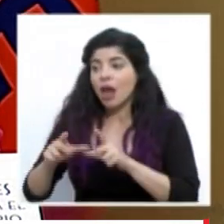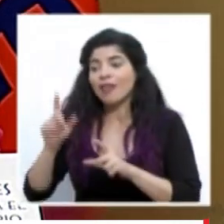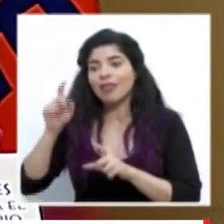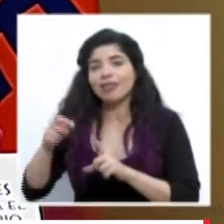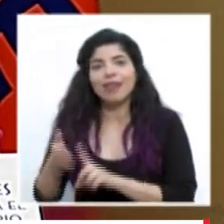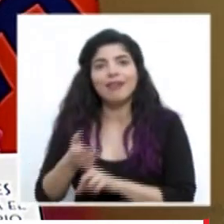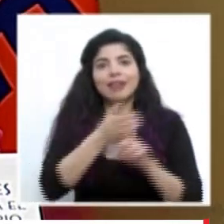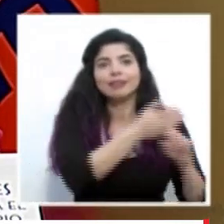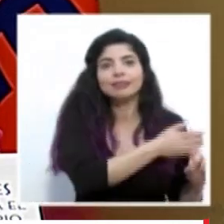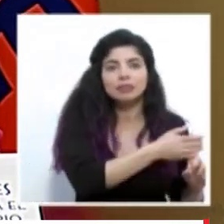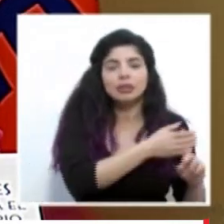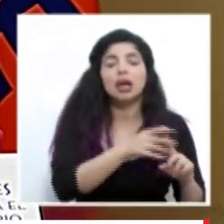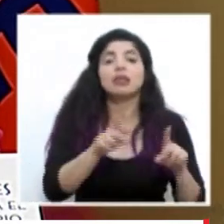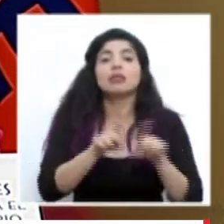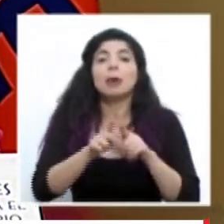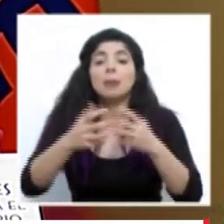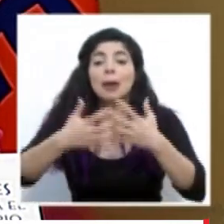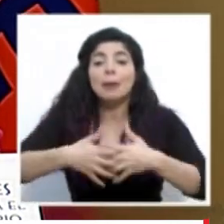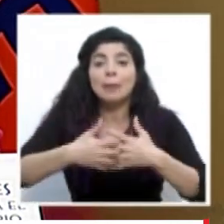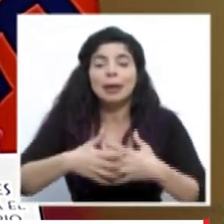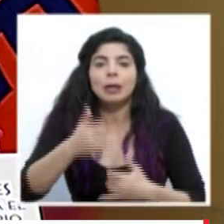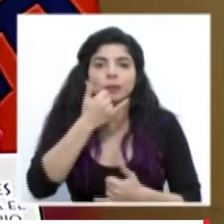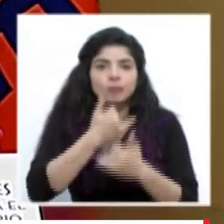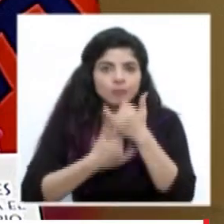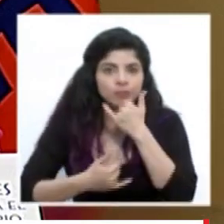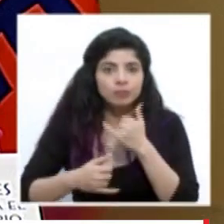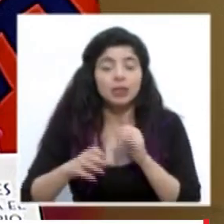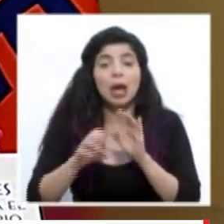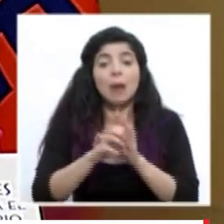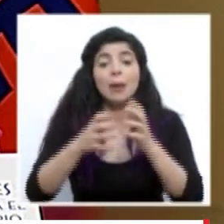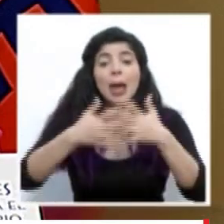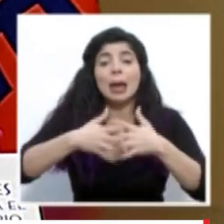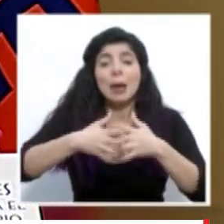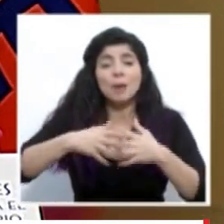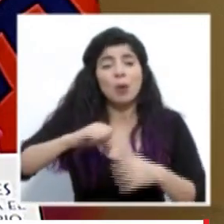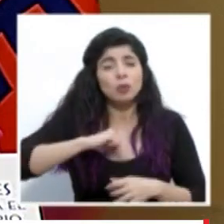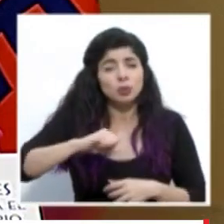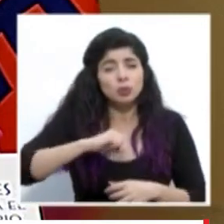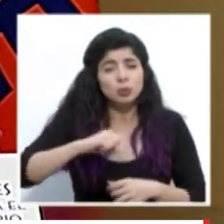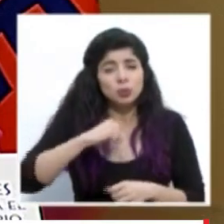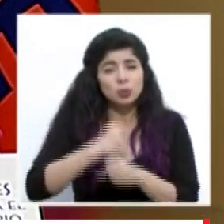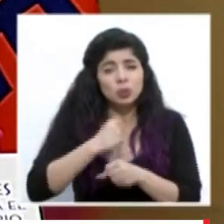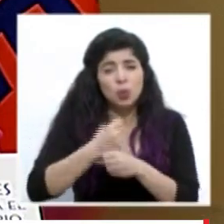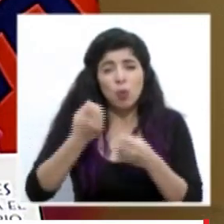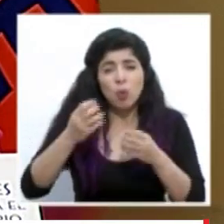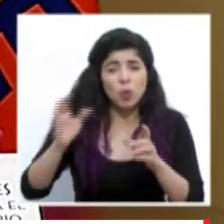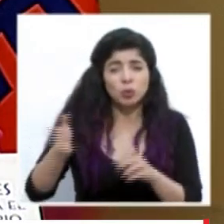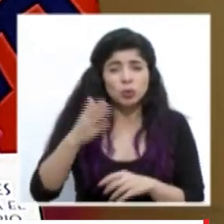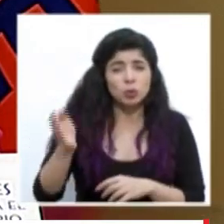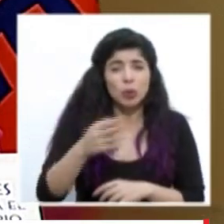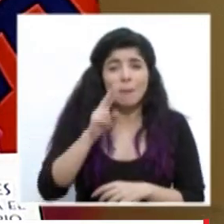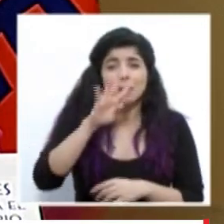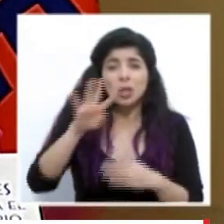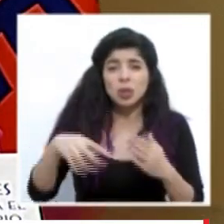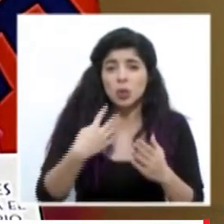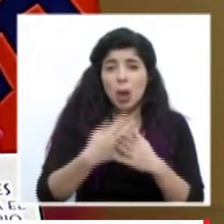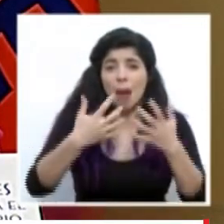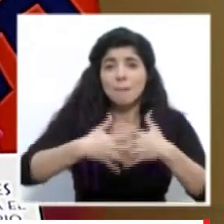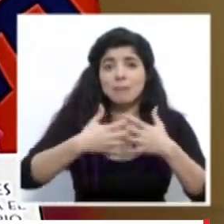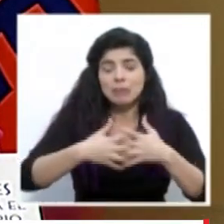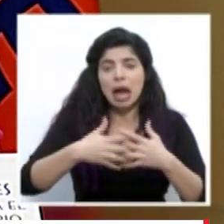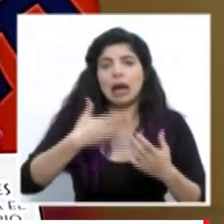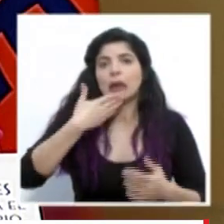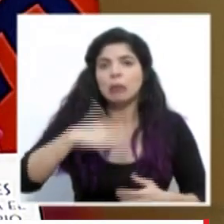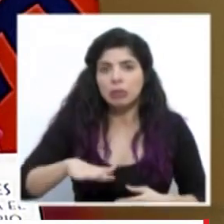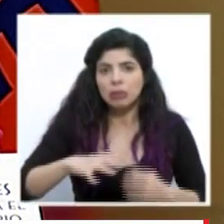trabajo. Hemos tenido fallos del equipo, como les contaba el doctor, los equipos trabajando con este alto volumen, 24 horas, han fallado